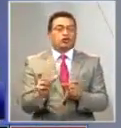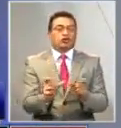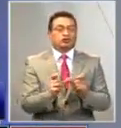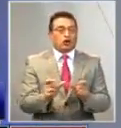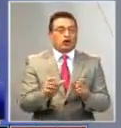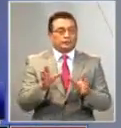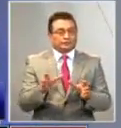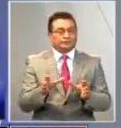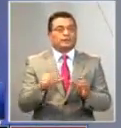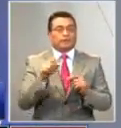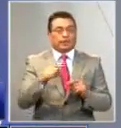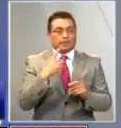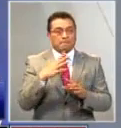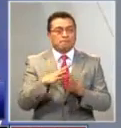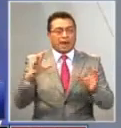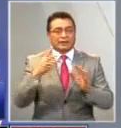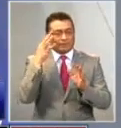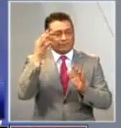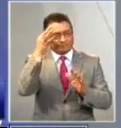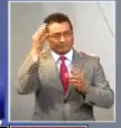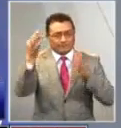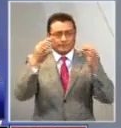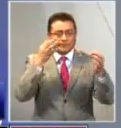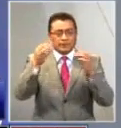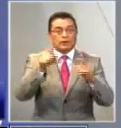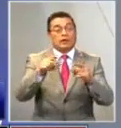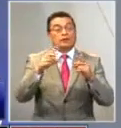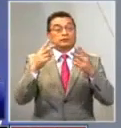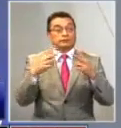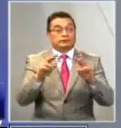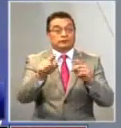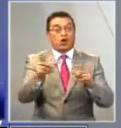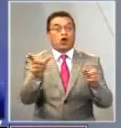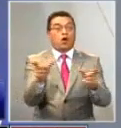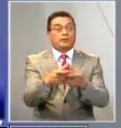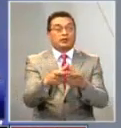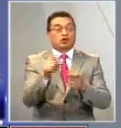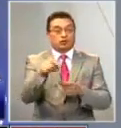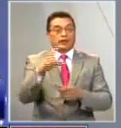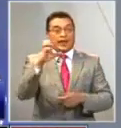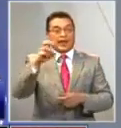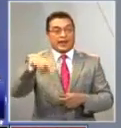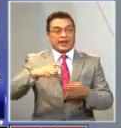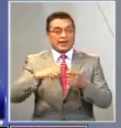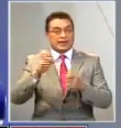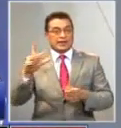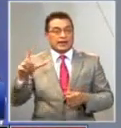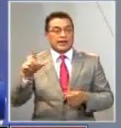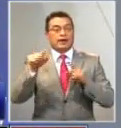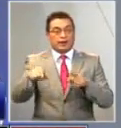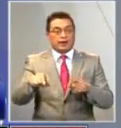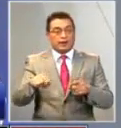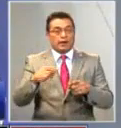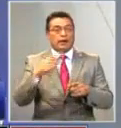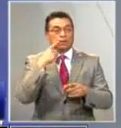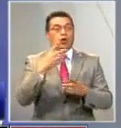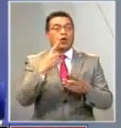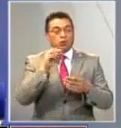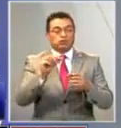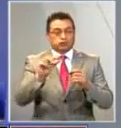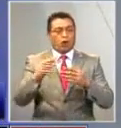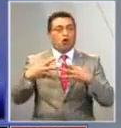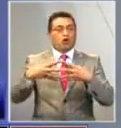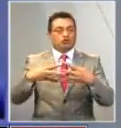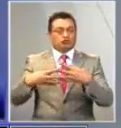o para ser más en detalle, la propia Comisión Engel señala que el uso es poco transparente y existen